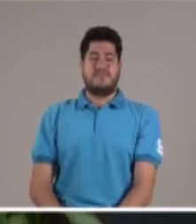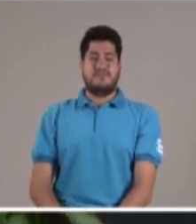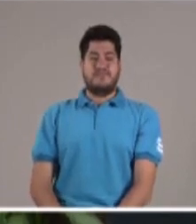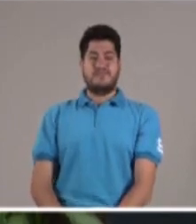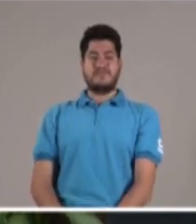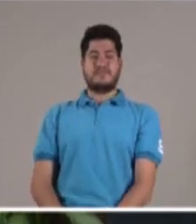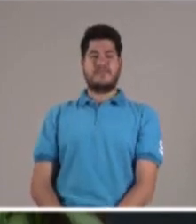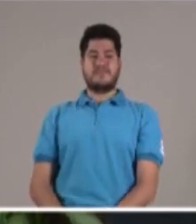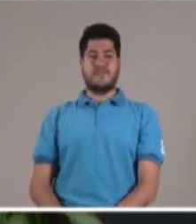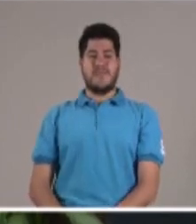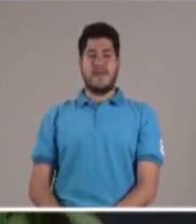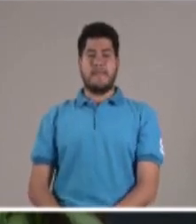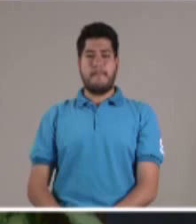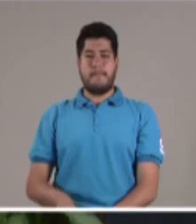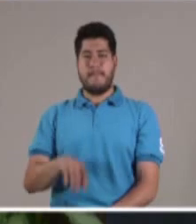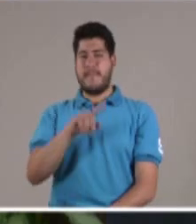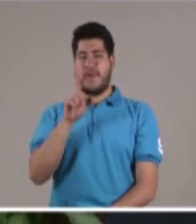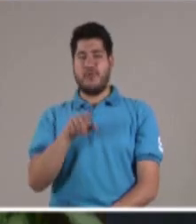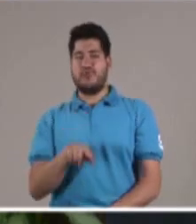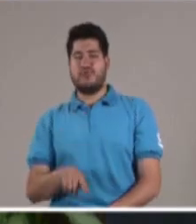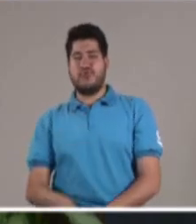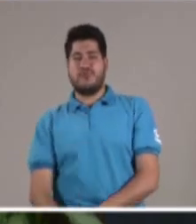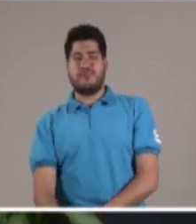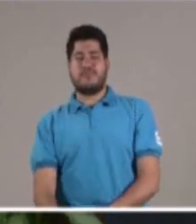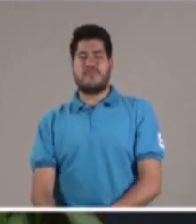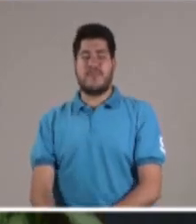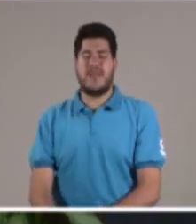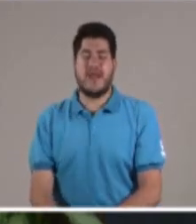a usted lo han envidiado alguna vez